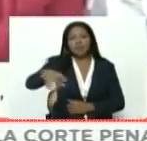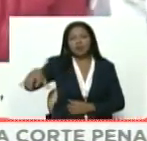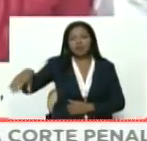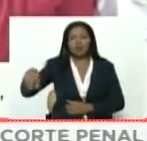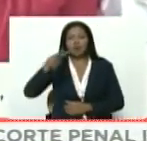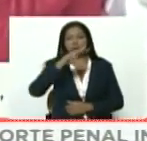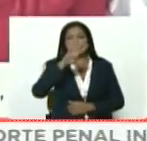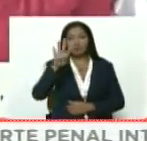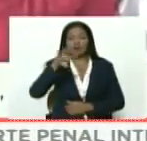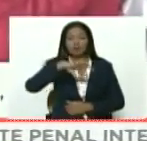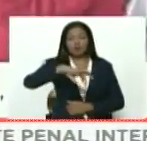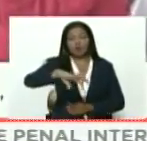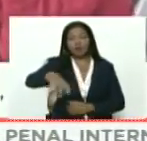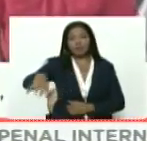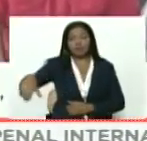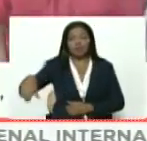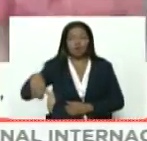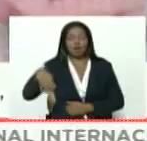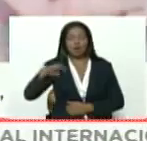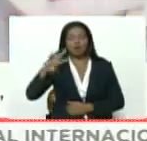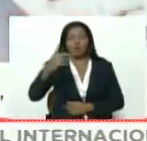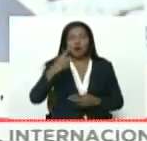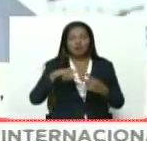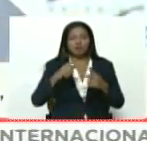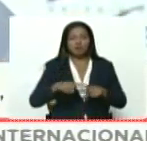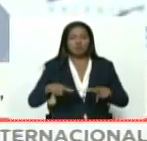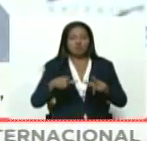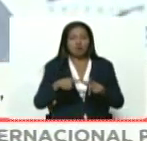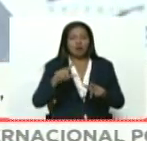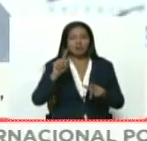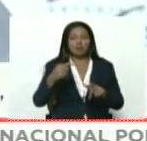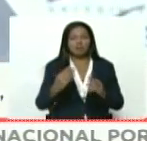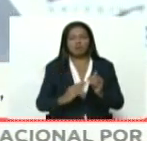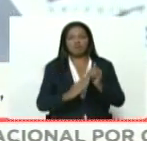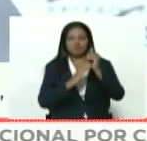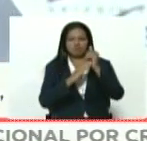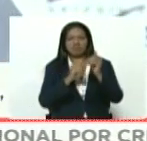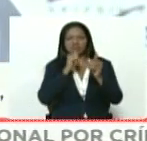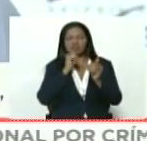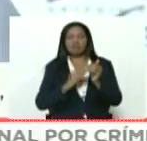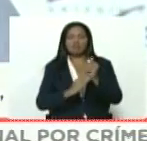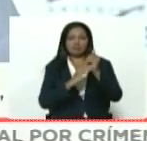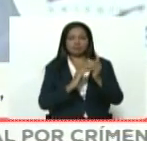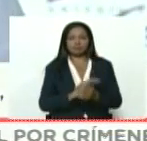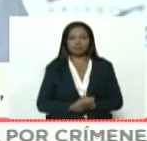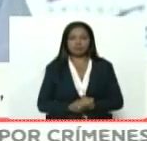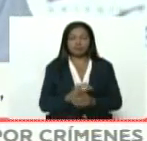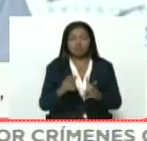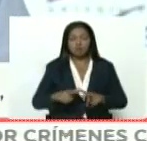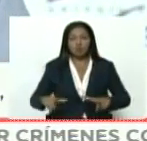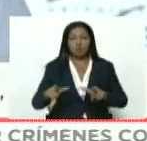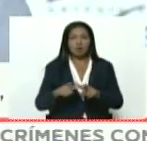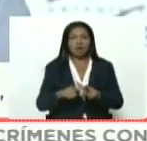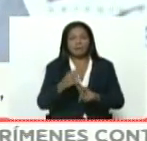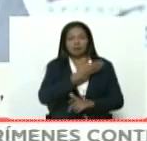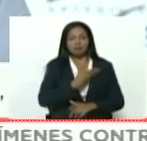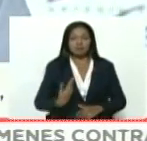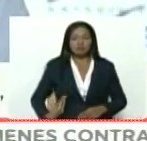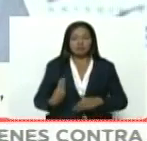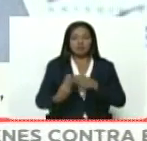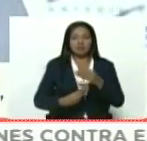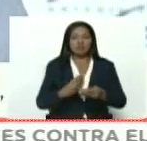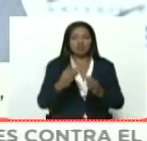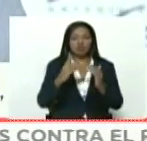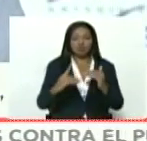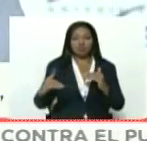estados ya tenemos planta profesoral, espacio, decano y autoridades. En este espacio, presidente, se diseñó un